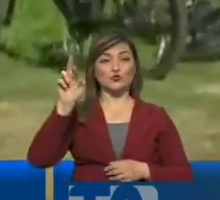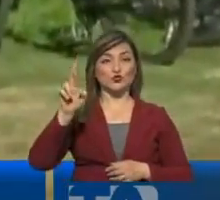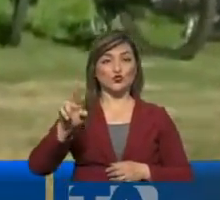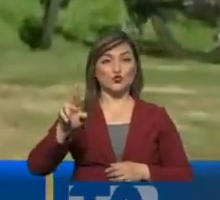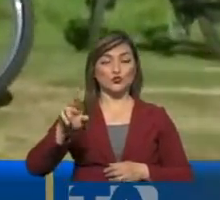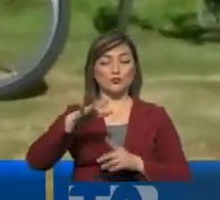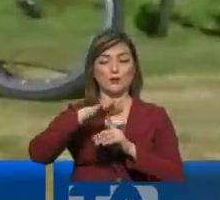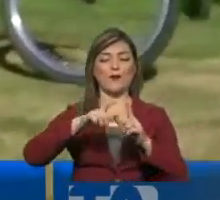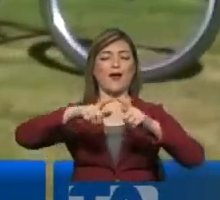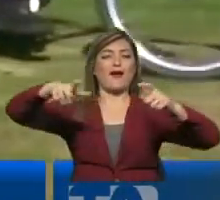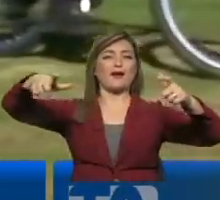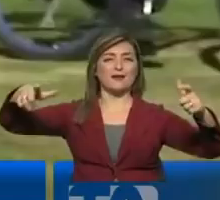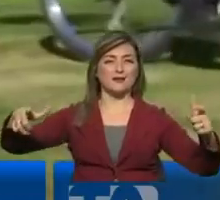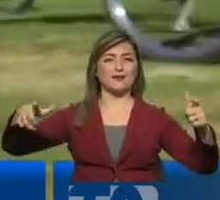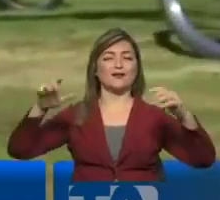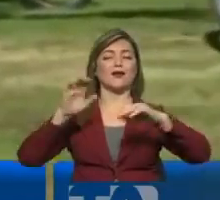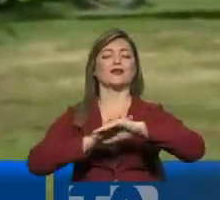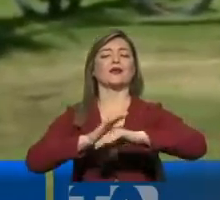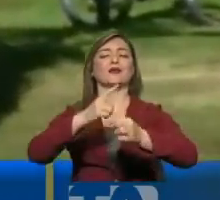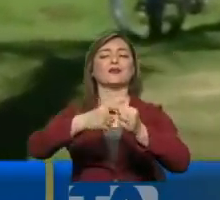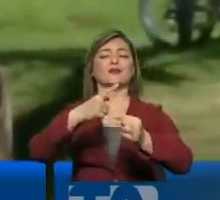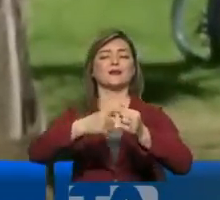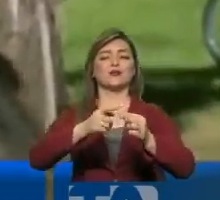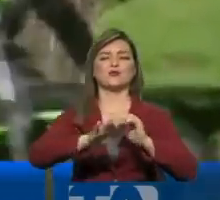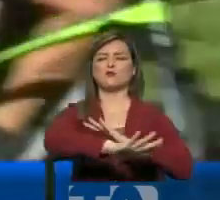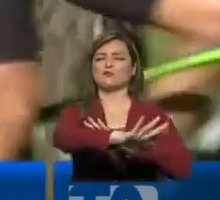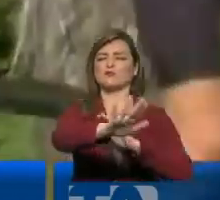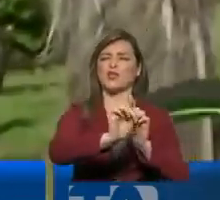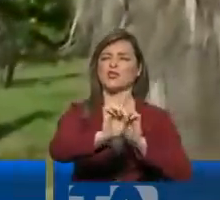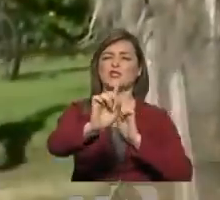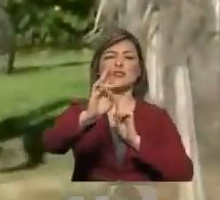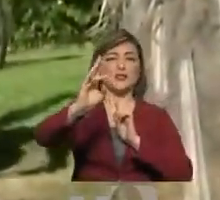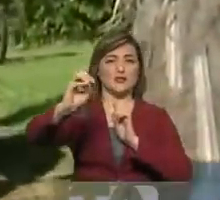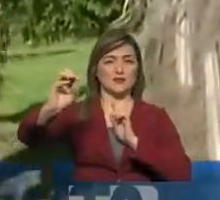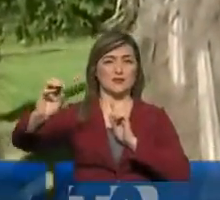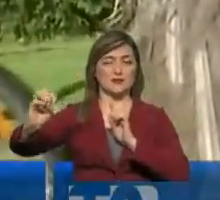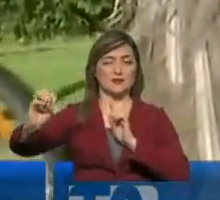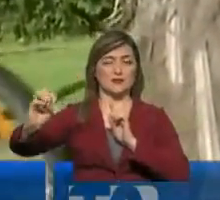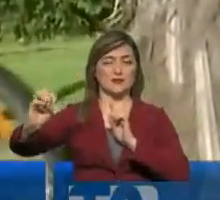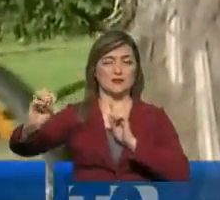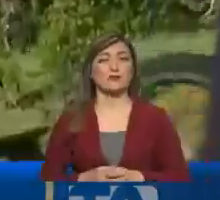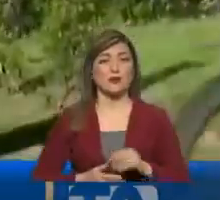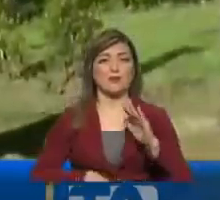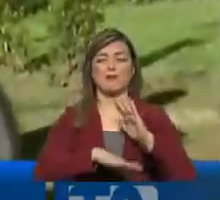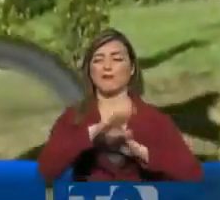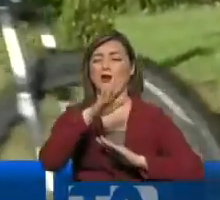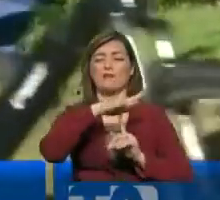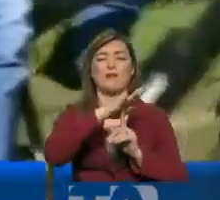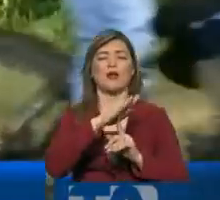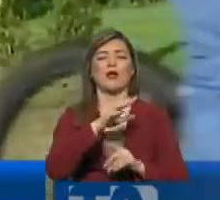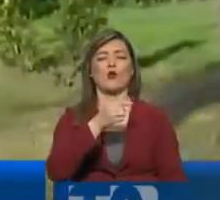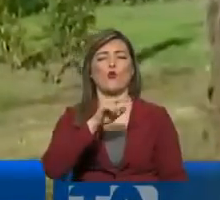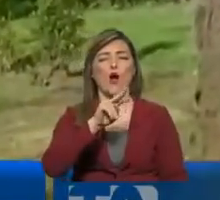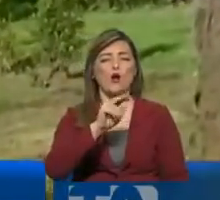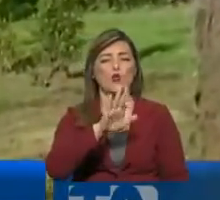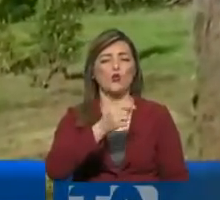más grande de la capital con 700 hectáreas, incluso es más grande que el Parque Metropolitano de la Huanguca. A conocer un poco